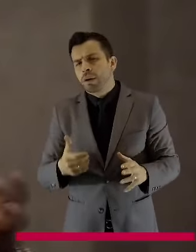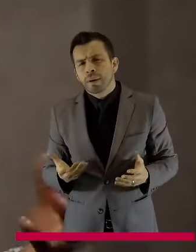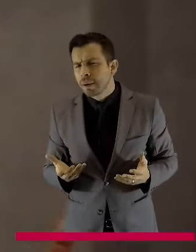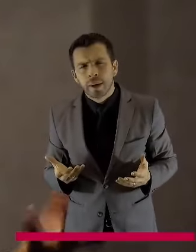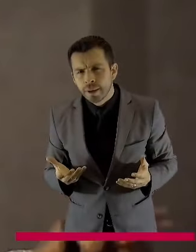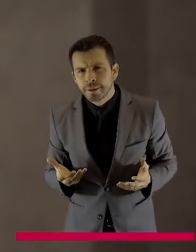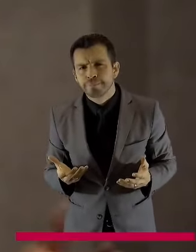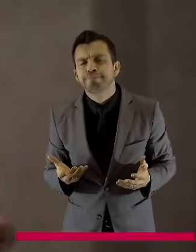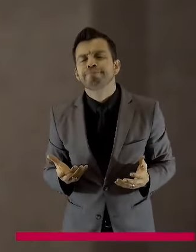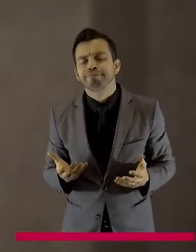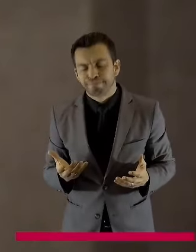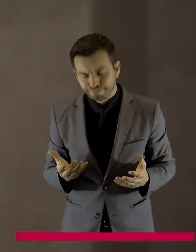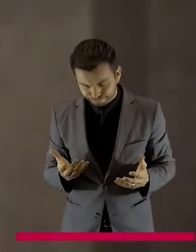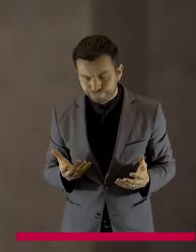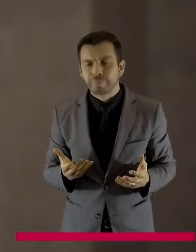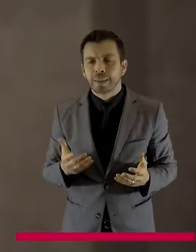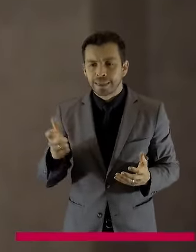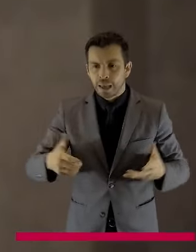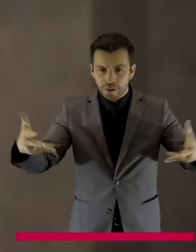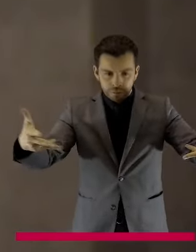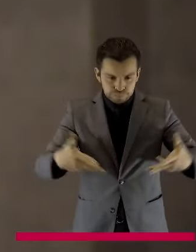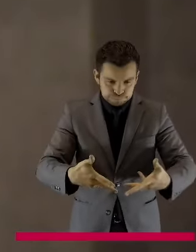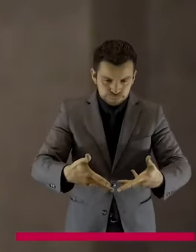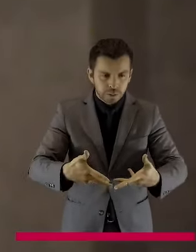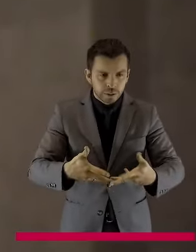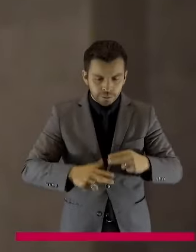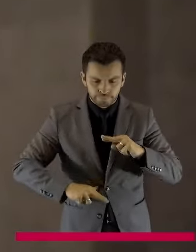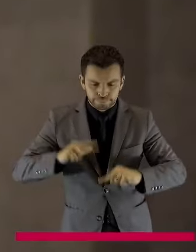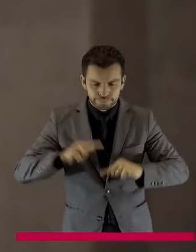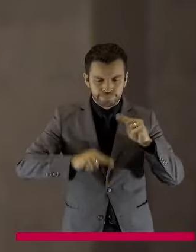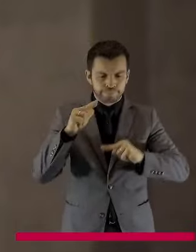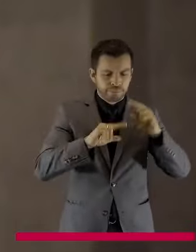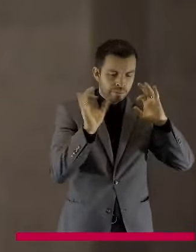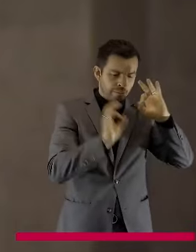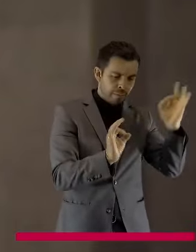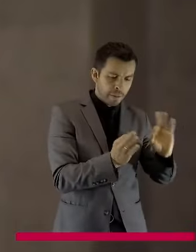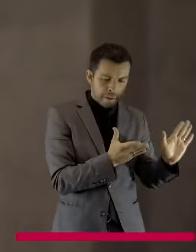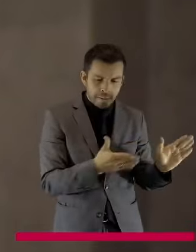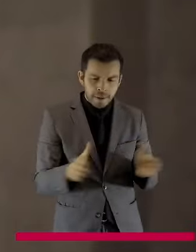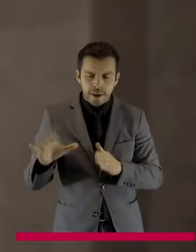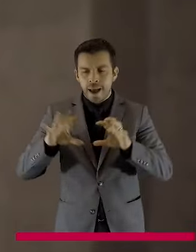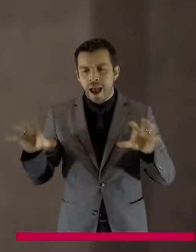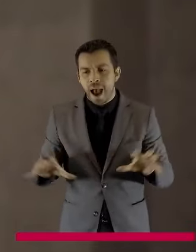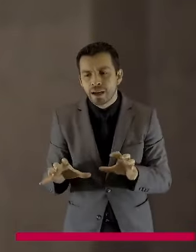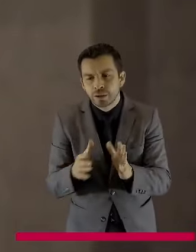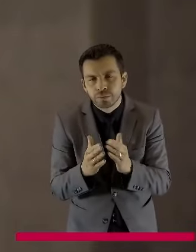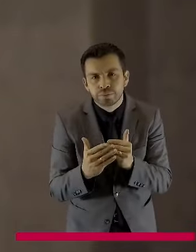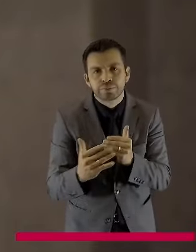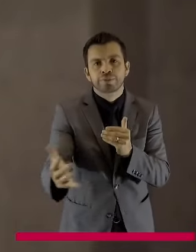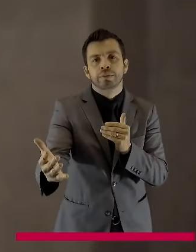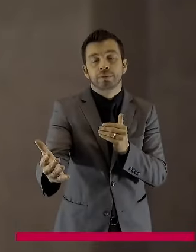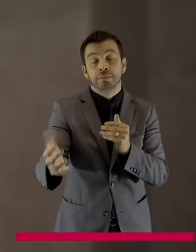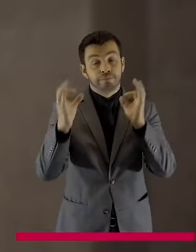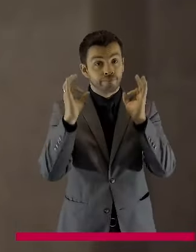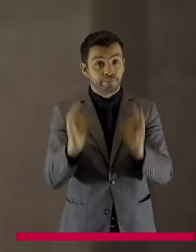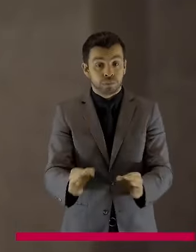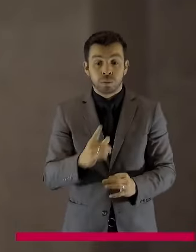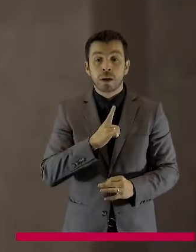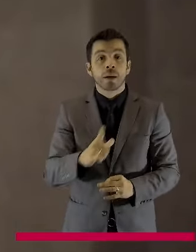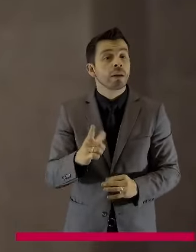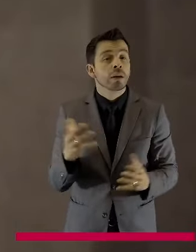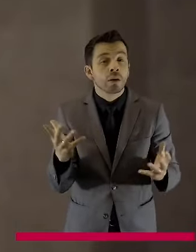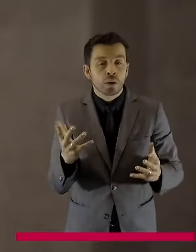la construcción conjunta de este plan de acción, que por supuesto se lideró desde el año